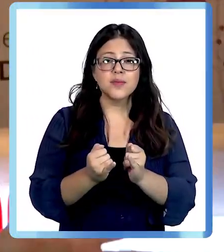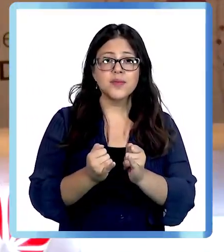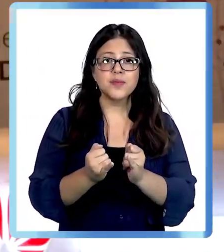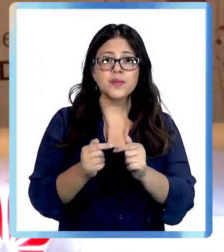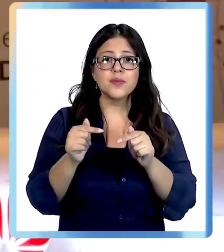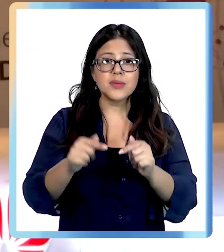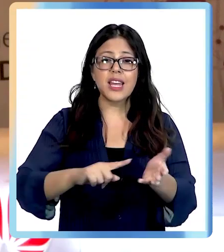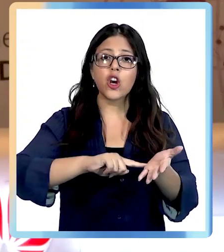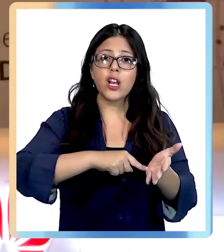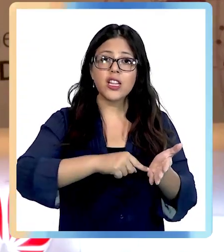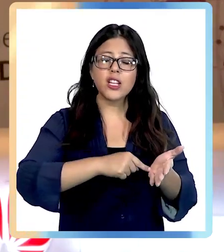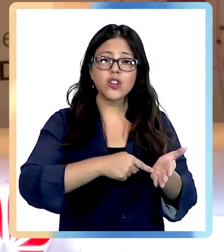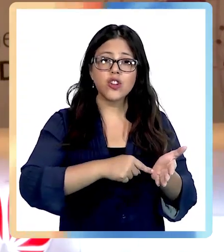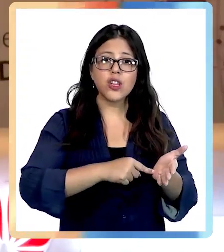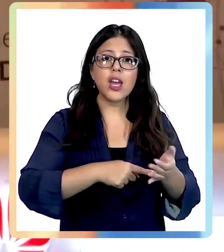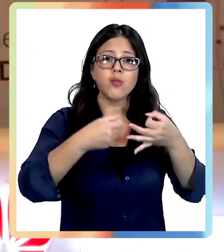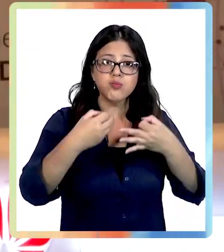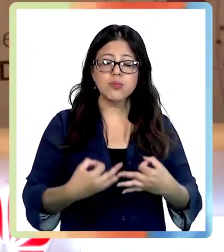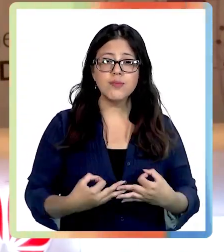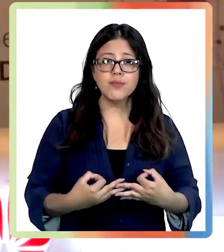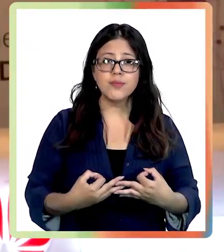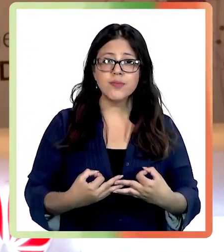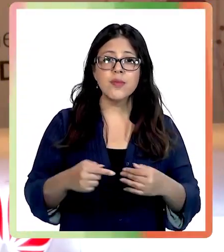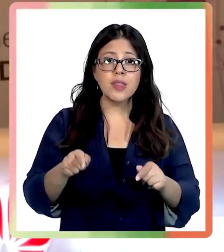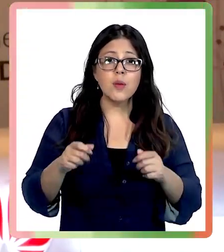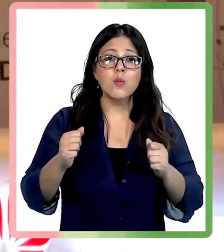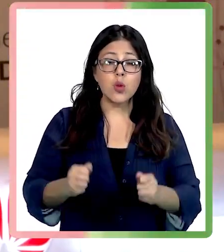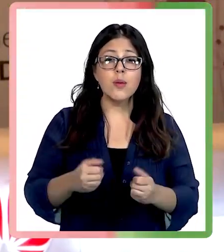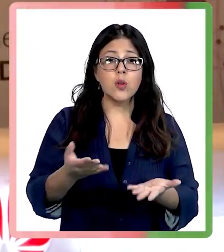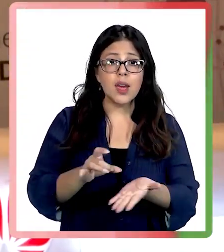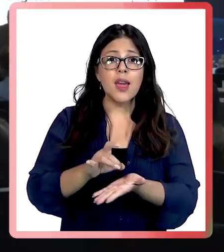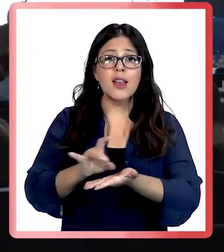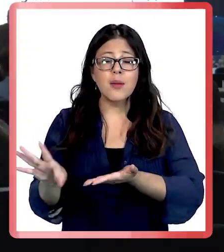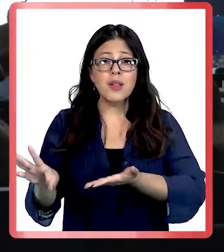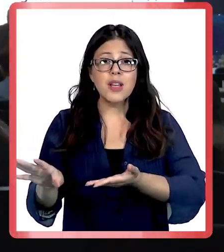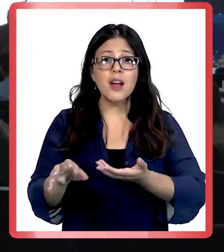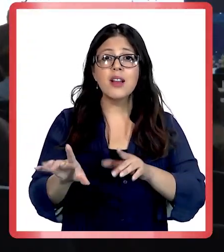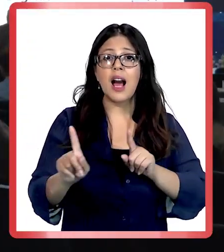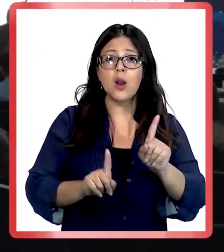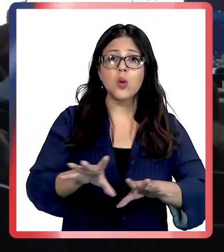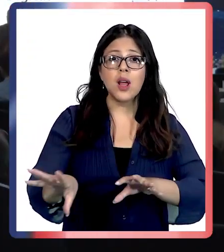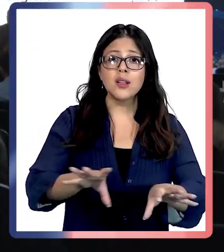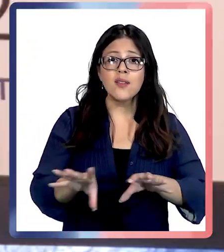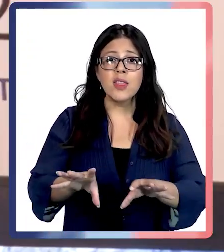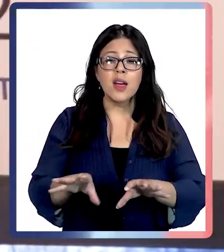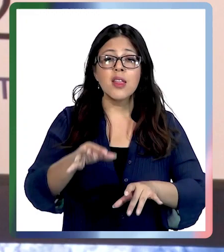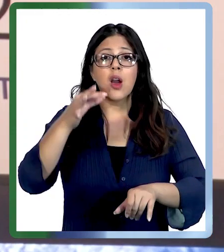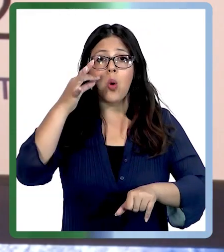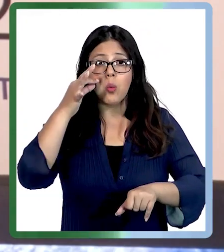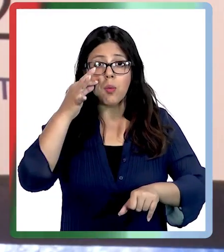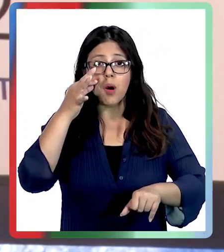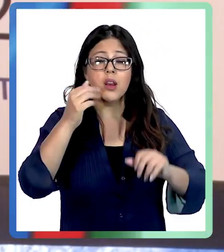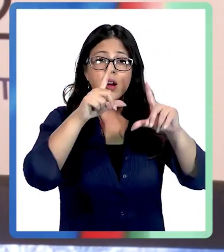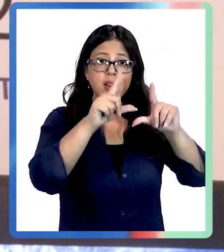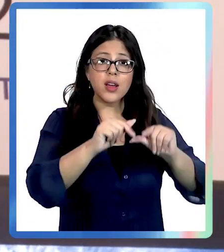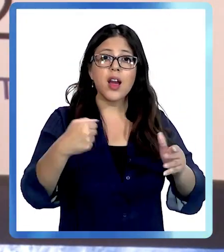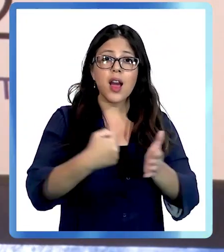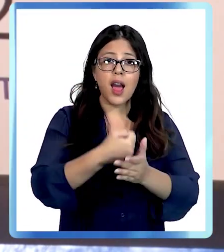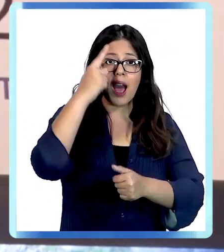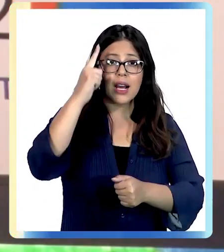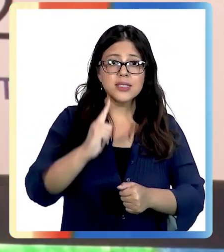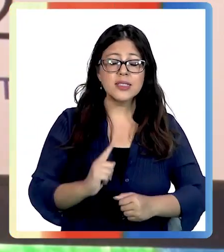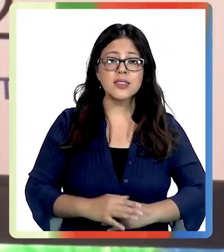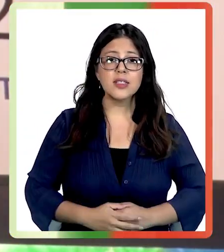eliminar ciertas actividades humanas reducir los accidentes Huawei es una de las empresas que